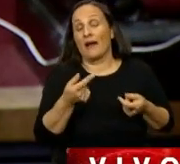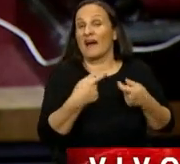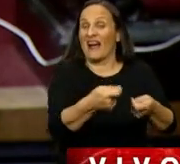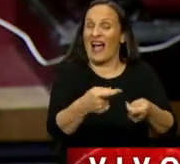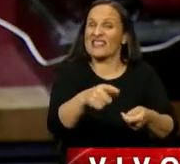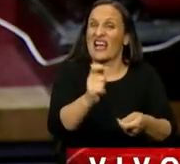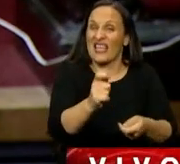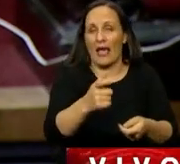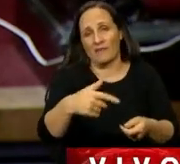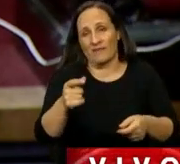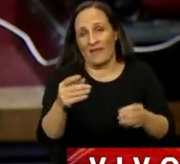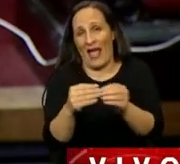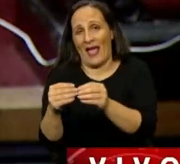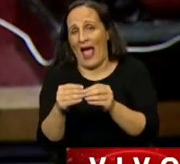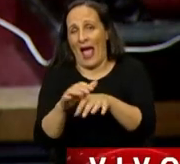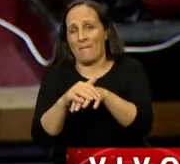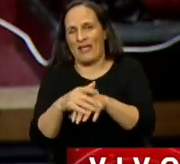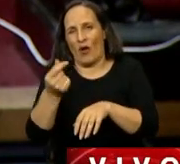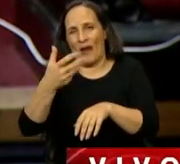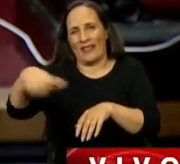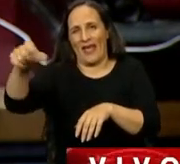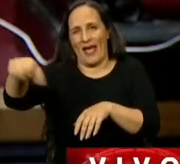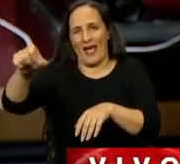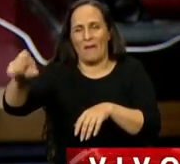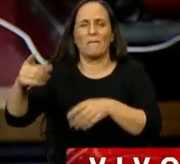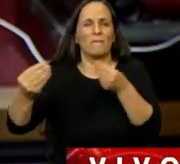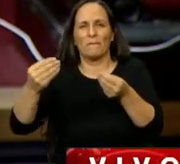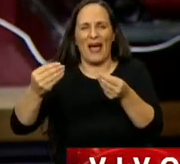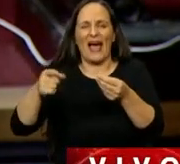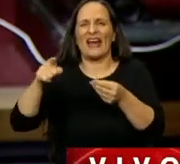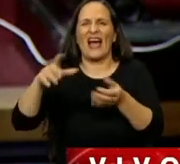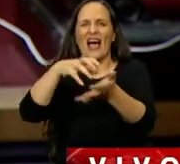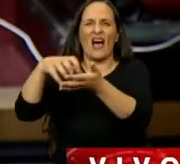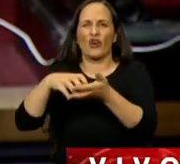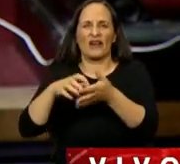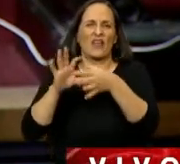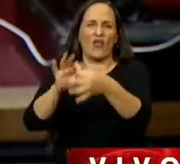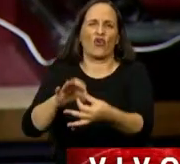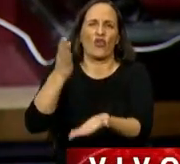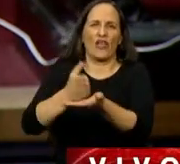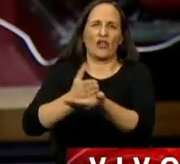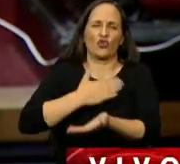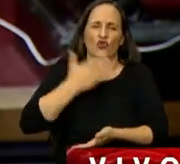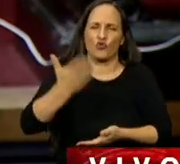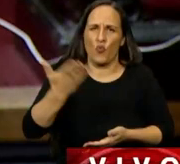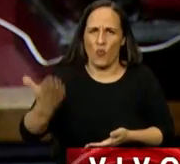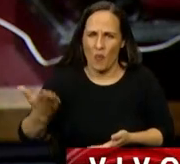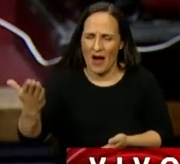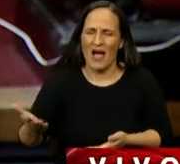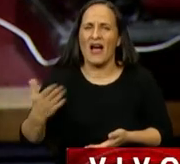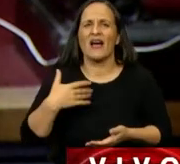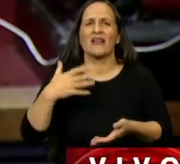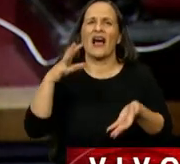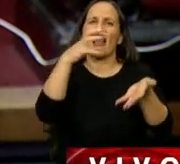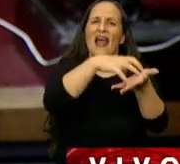los amigos, la plata que se llevan los amigos para transformar las organizaciones de derechos humanos, para transformar las